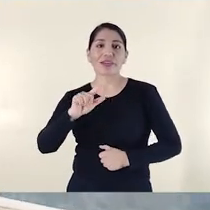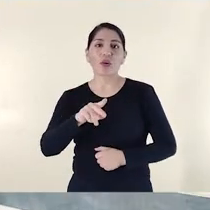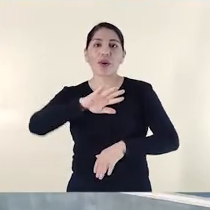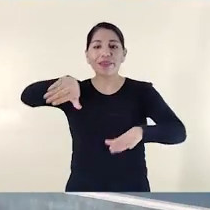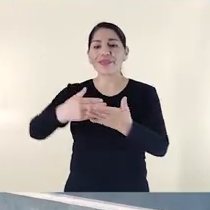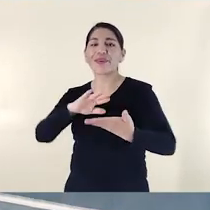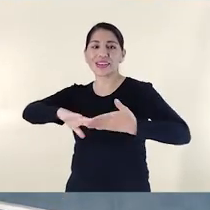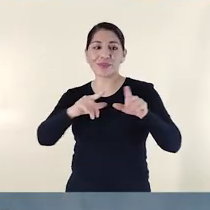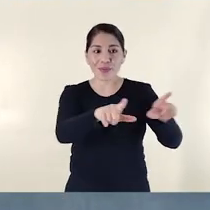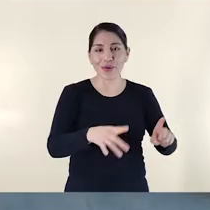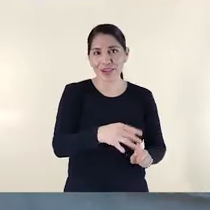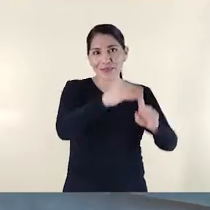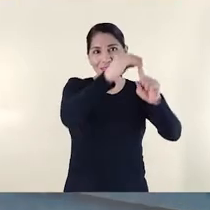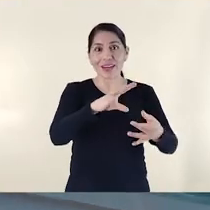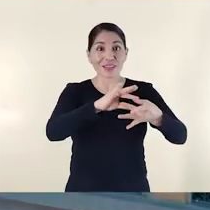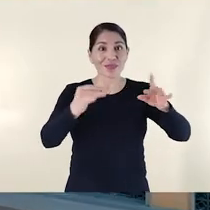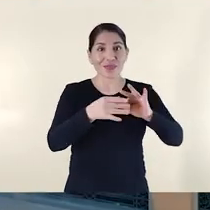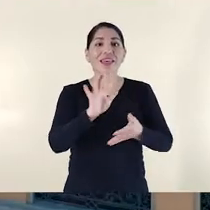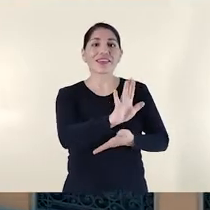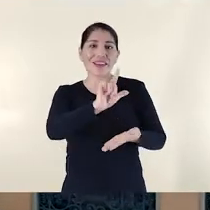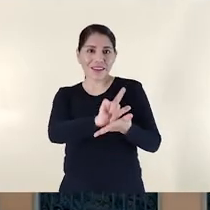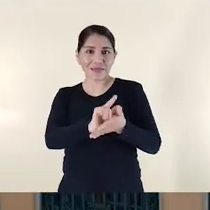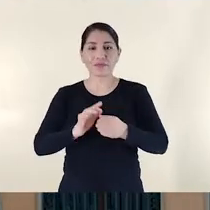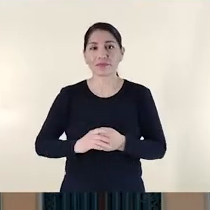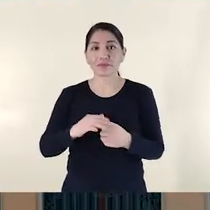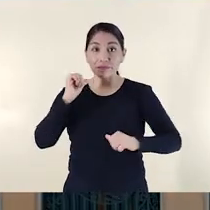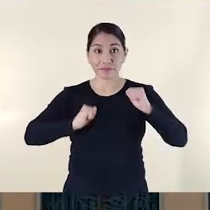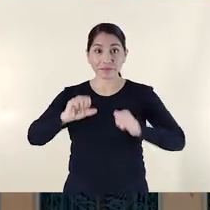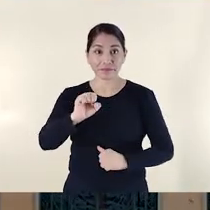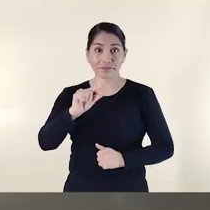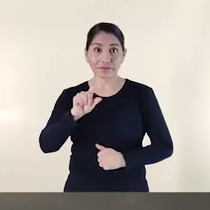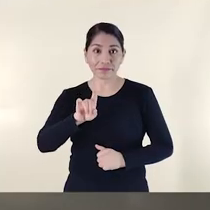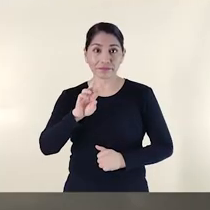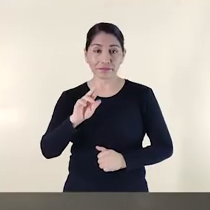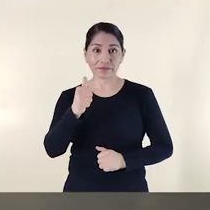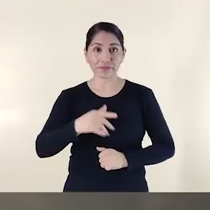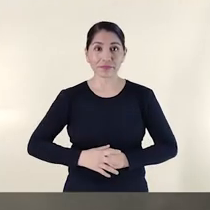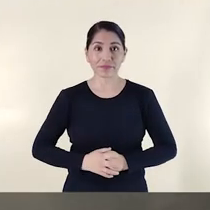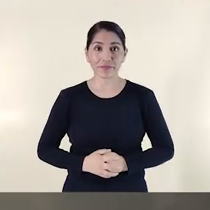sus espacios como el Teatro Segura son el alma de una ciudad. Patrimonio